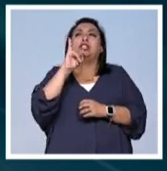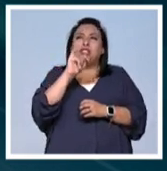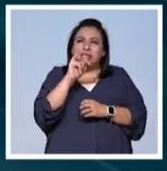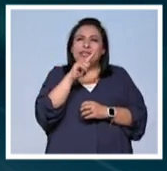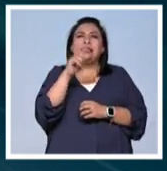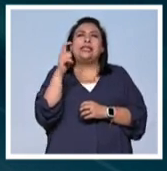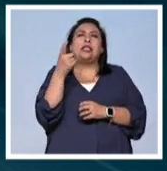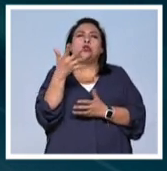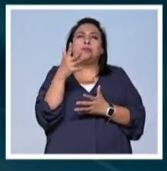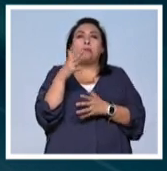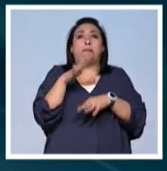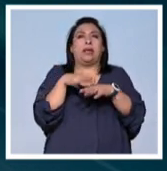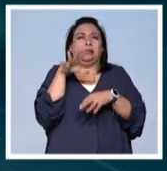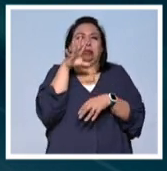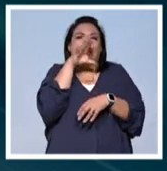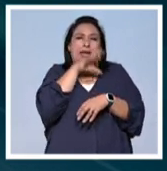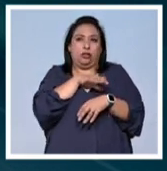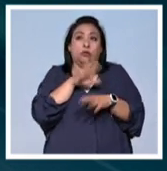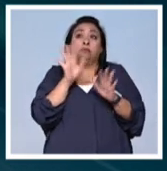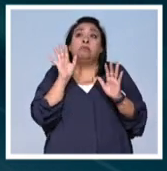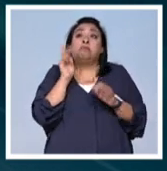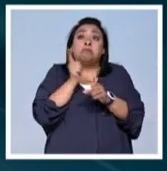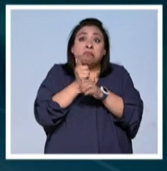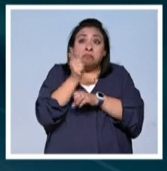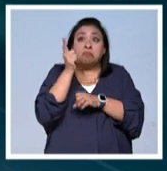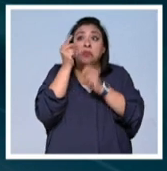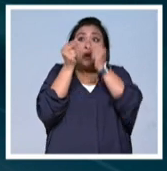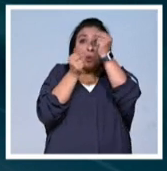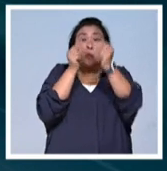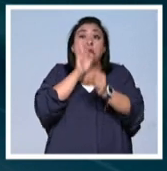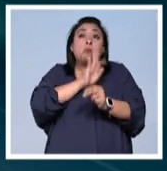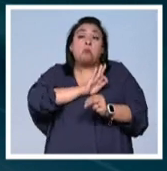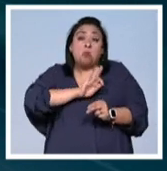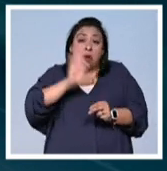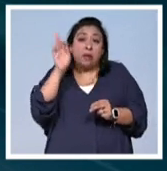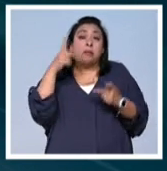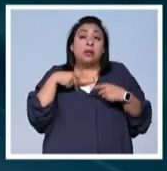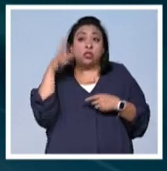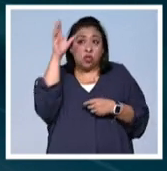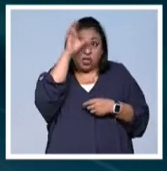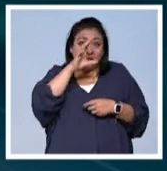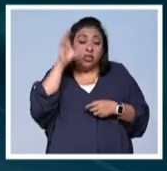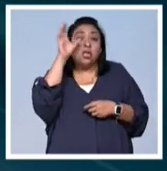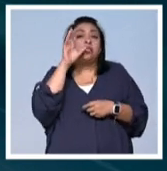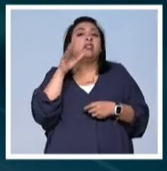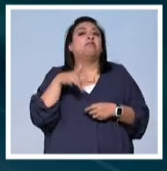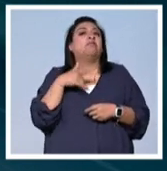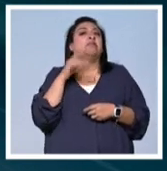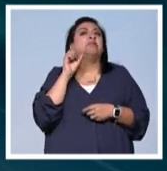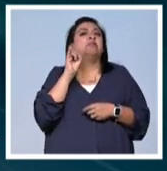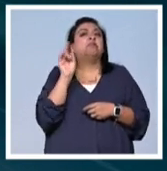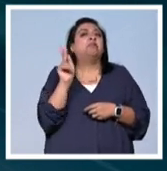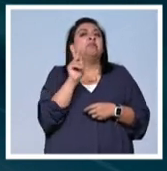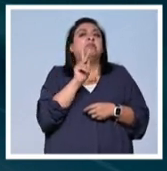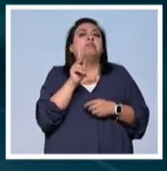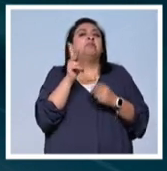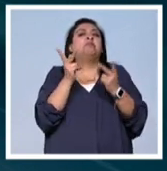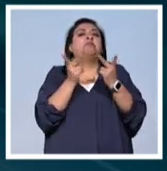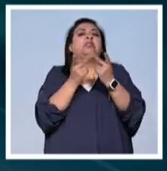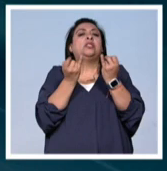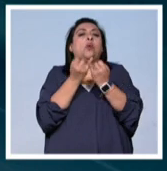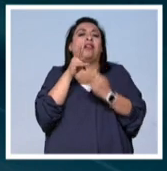grados más cálido que la atmósfera por lo que si se detectan nubes podría llevar a los científicos a concluir que es más parecido a Venus